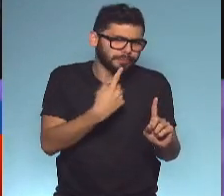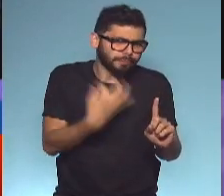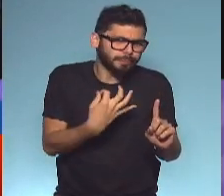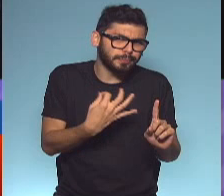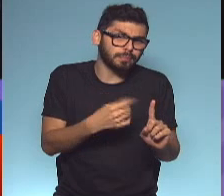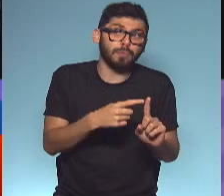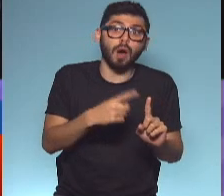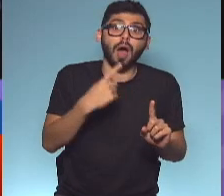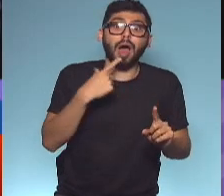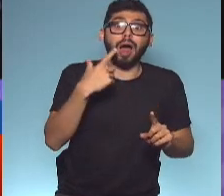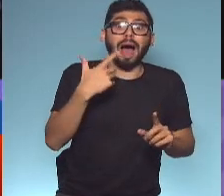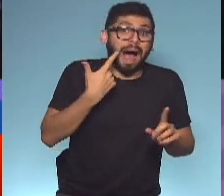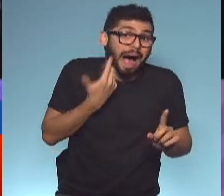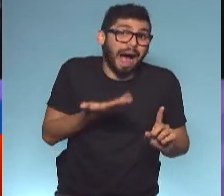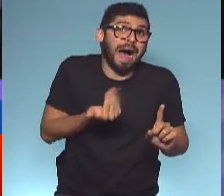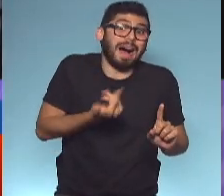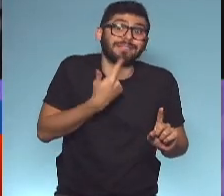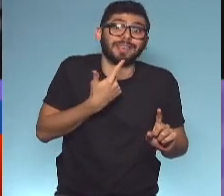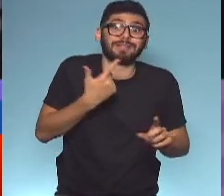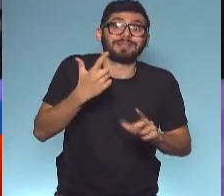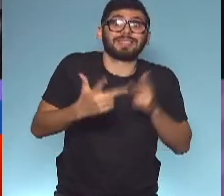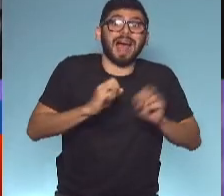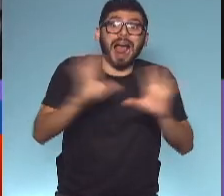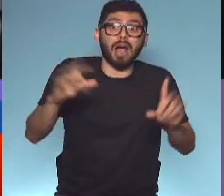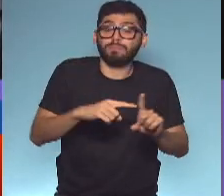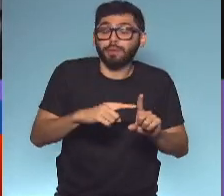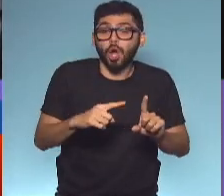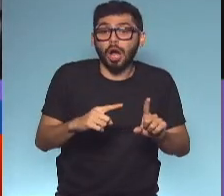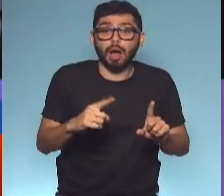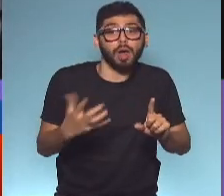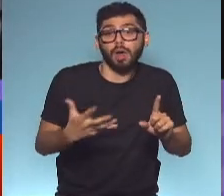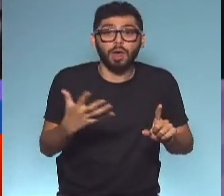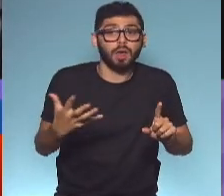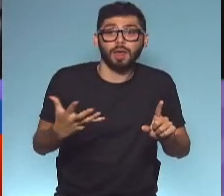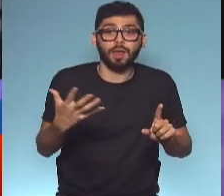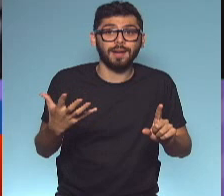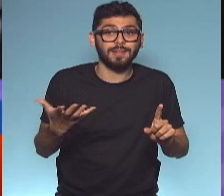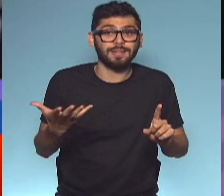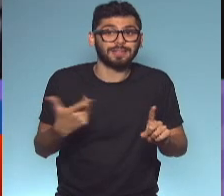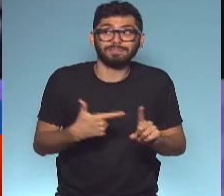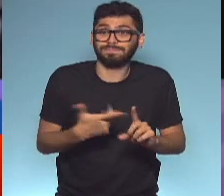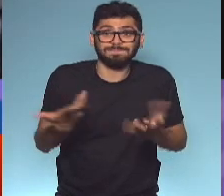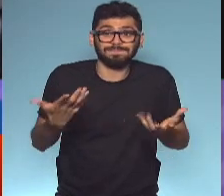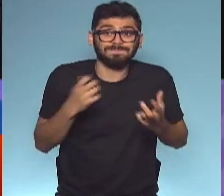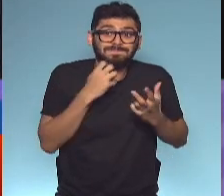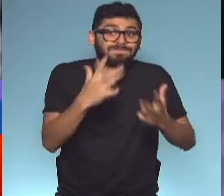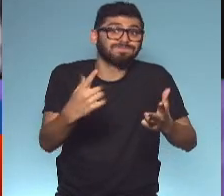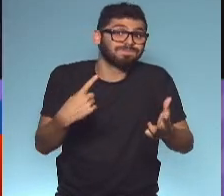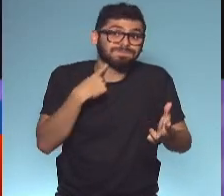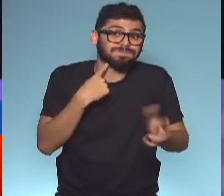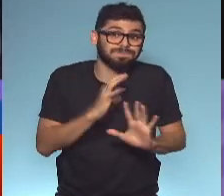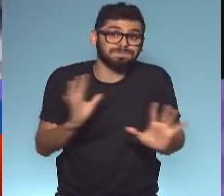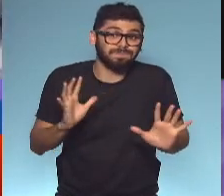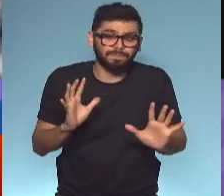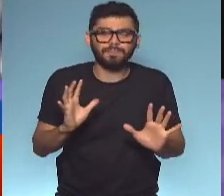Viale para despegarse de lo que había dicho, pero claro, no había manera de despegarse, no había cintura suficiente para despegarse.